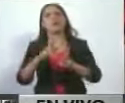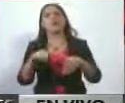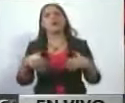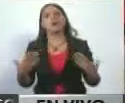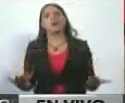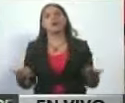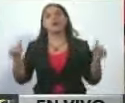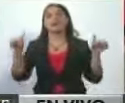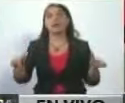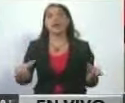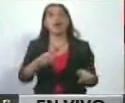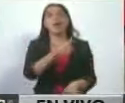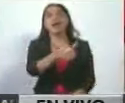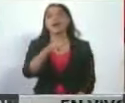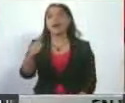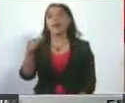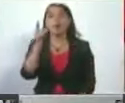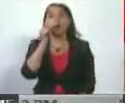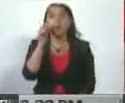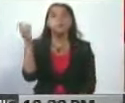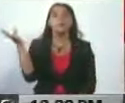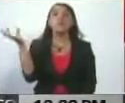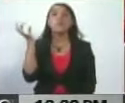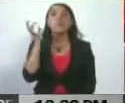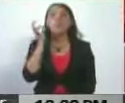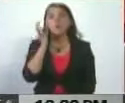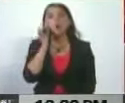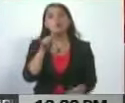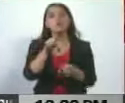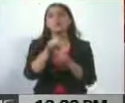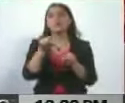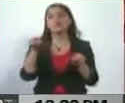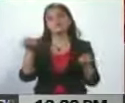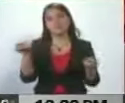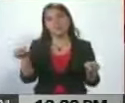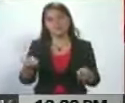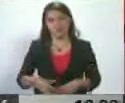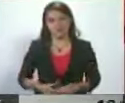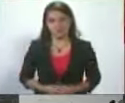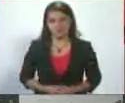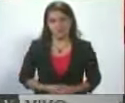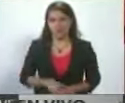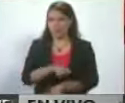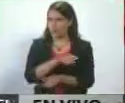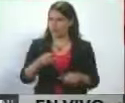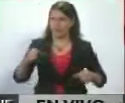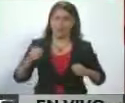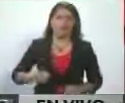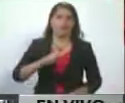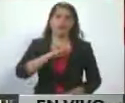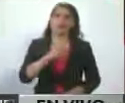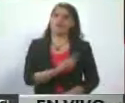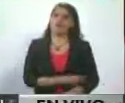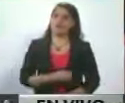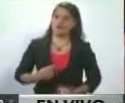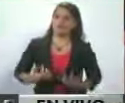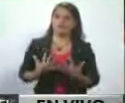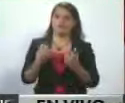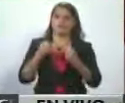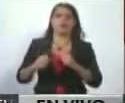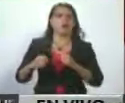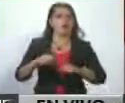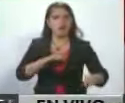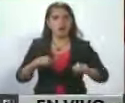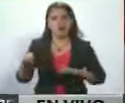en cada hombre, en cada mujer, en ustedes, que son la fuerza moral que mueve nuestra